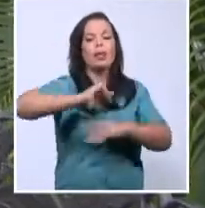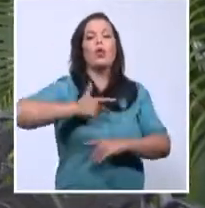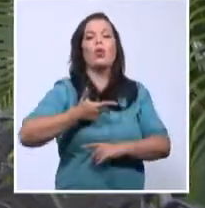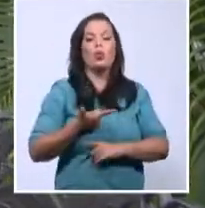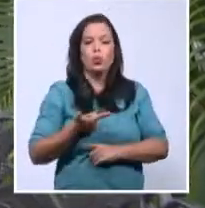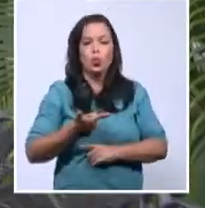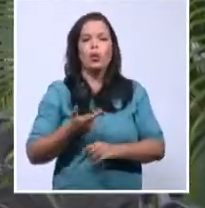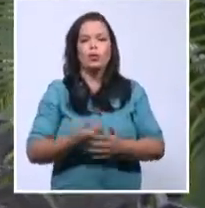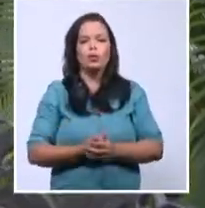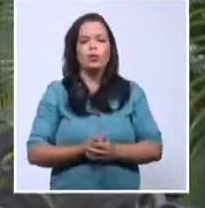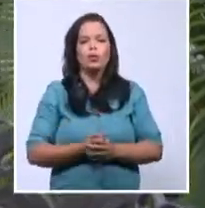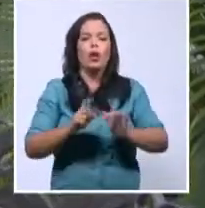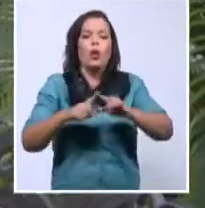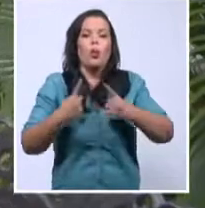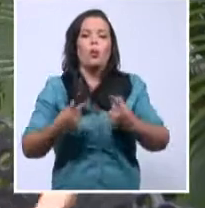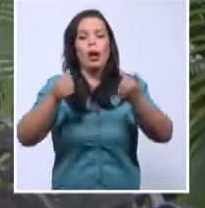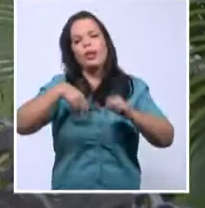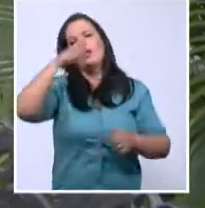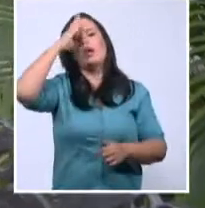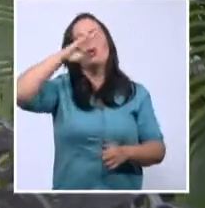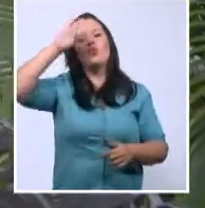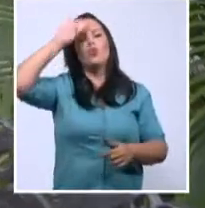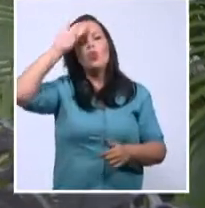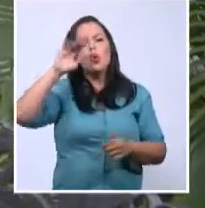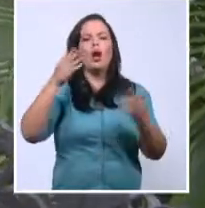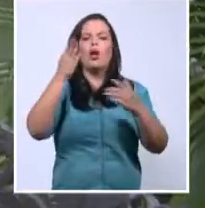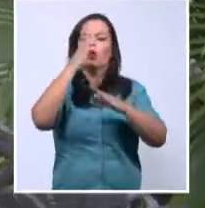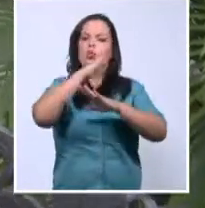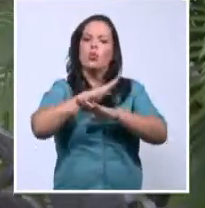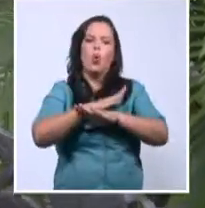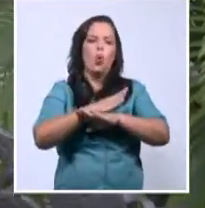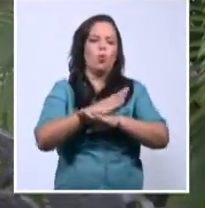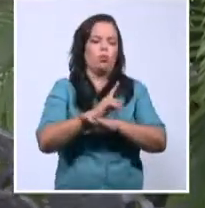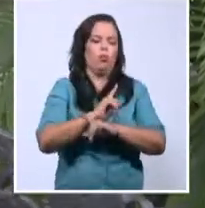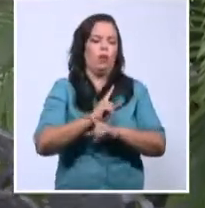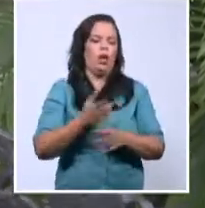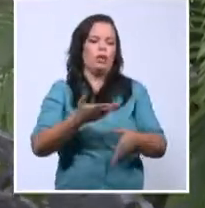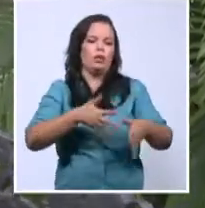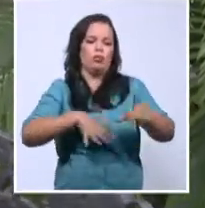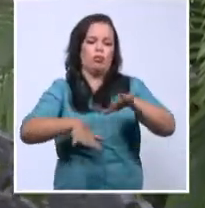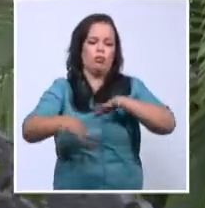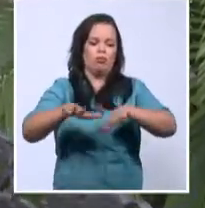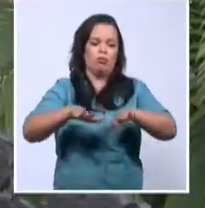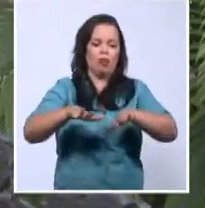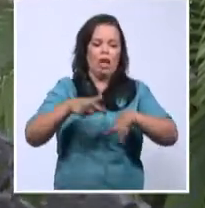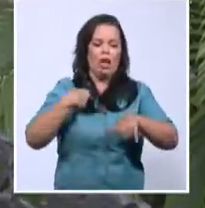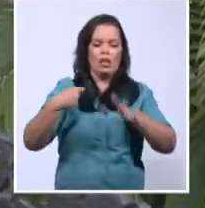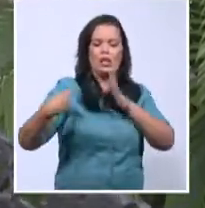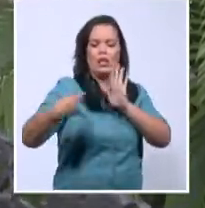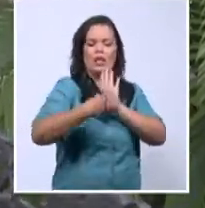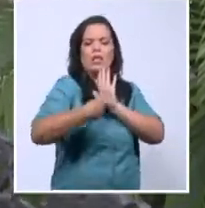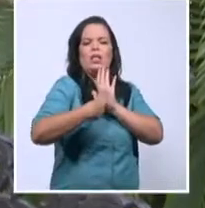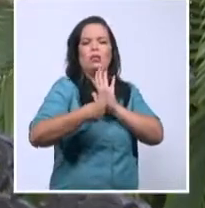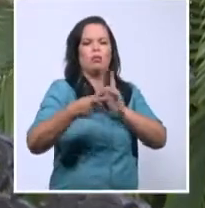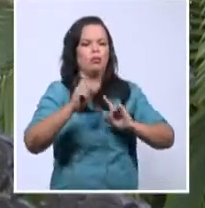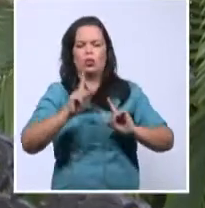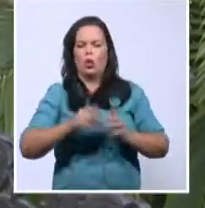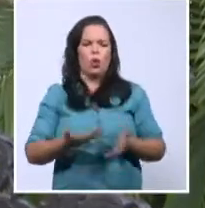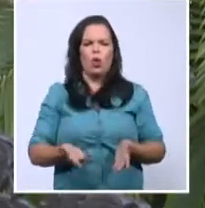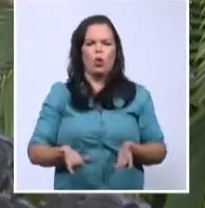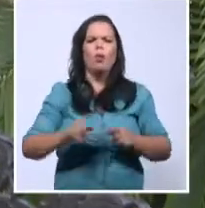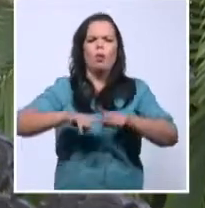acepta condiciones, no estamos en condiciones de sentirnos presionados. Hemos diseñado una política cultural a lo largo